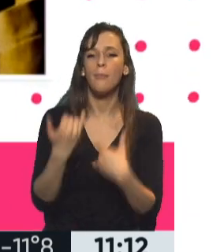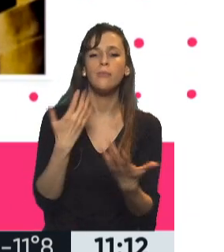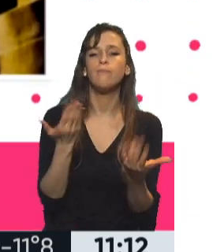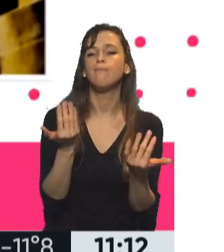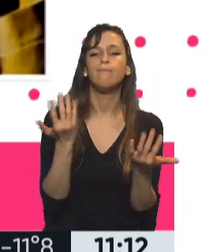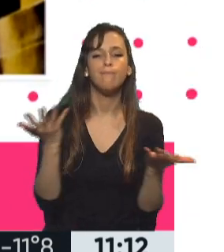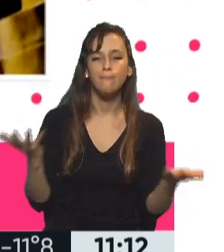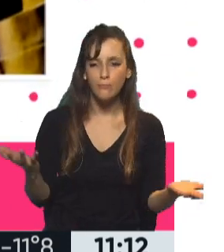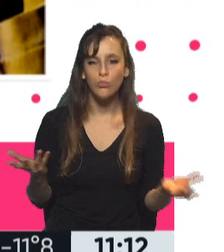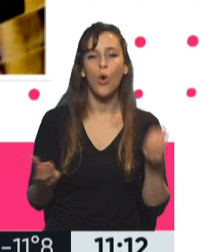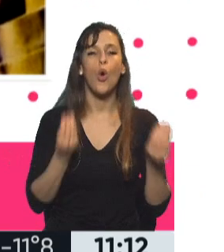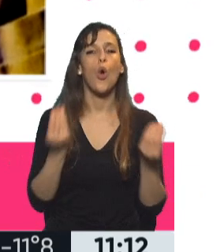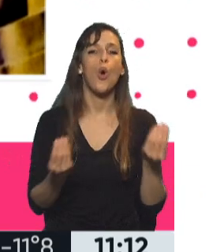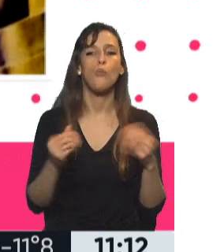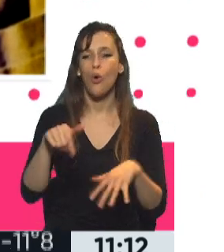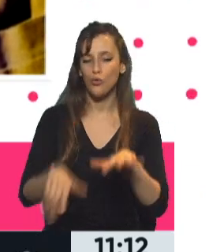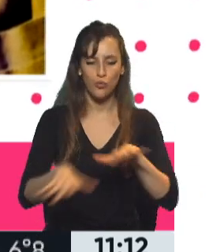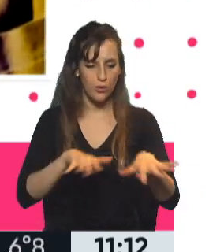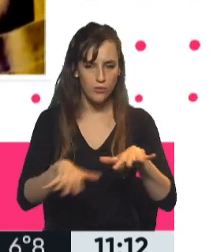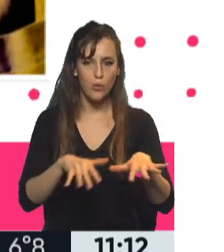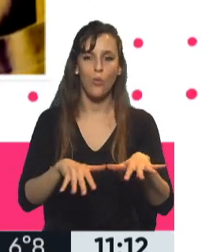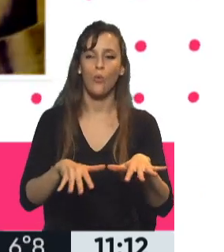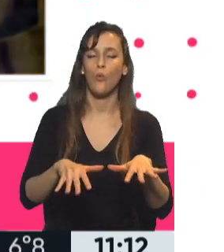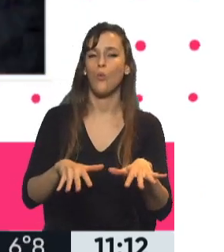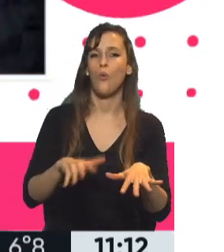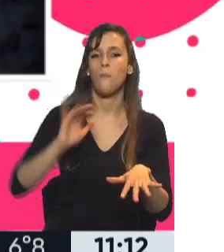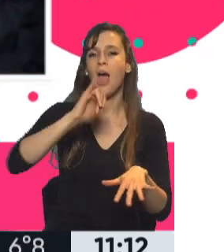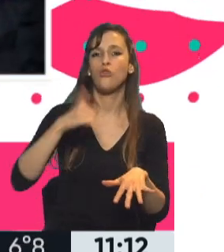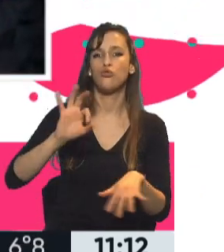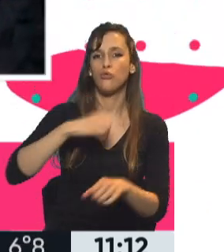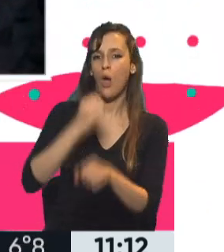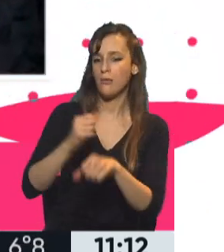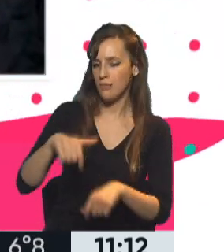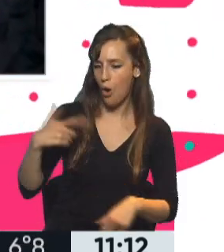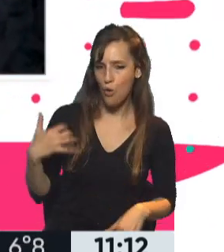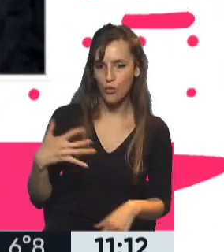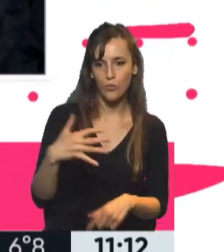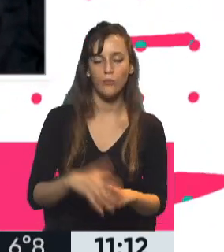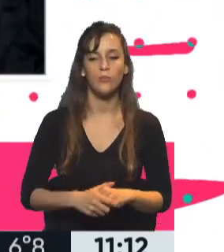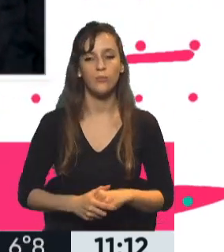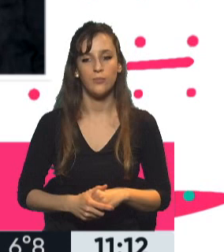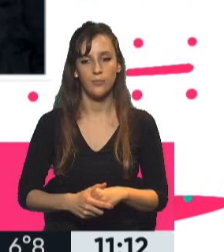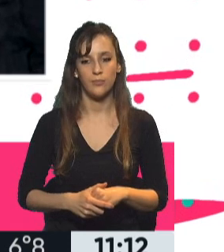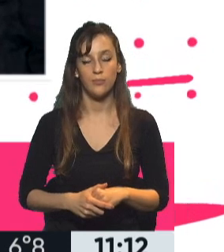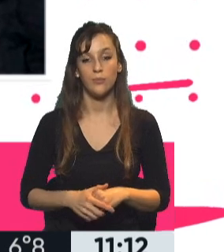digo, ¿cómo llevaron todo este tiempo, desde el principio hasta ahora, ¿no? Mirá,